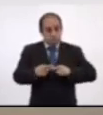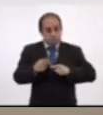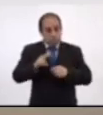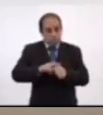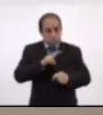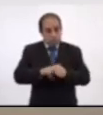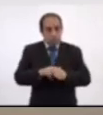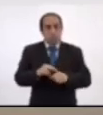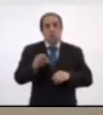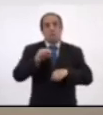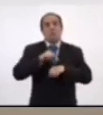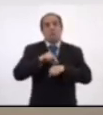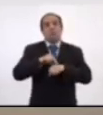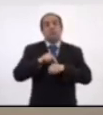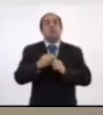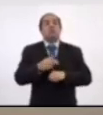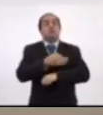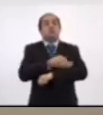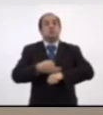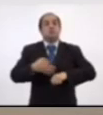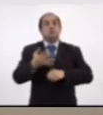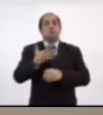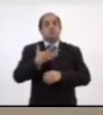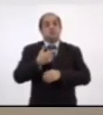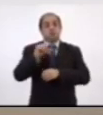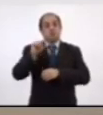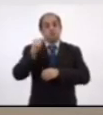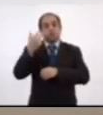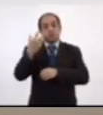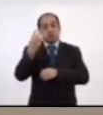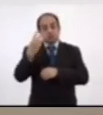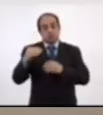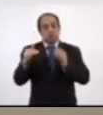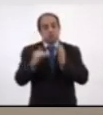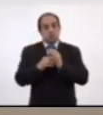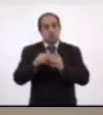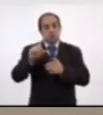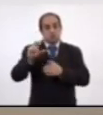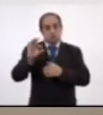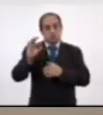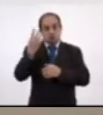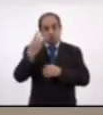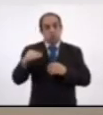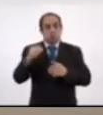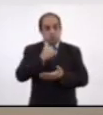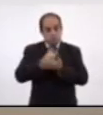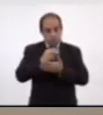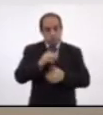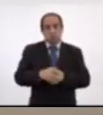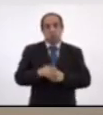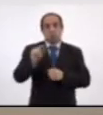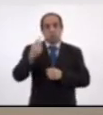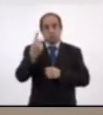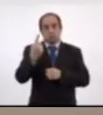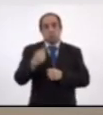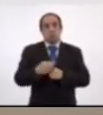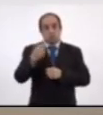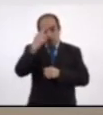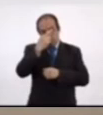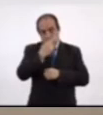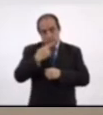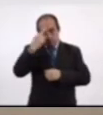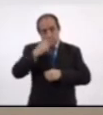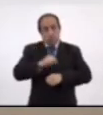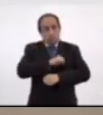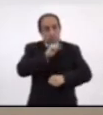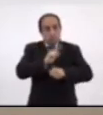de medicina familiar, 373.000, con 44 aquí en la ciudad, 71.000 consultas de especialidad en jornadas, 11.000 aquí en